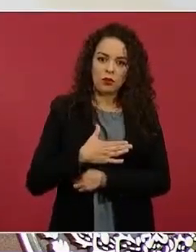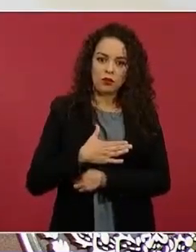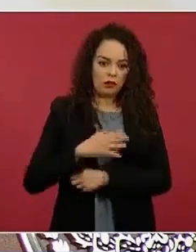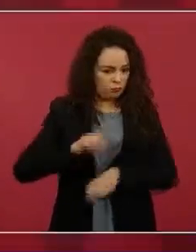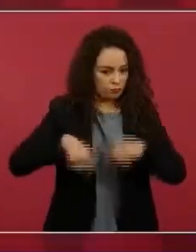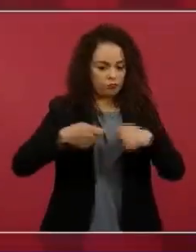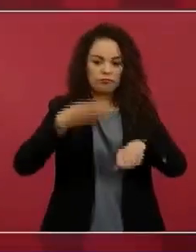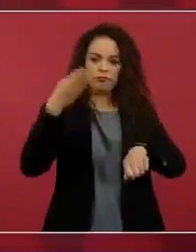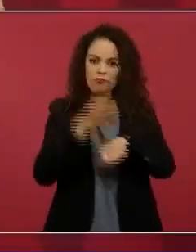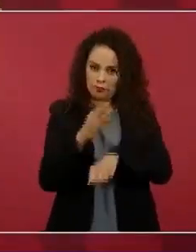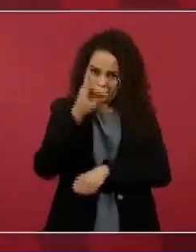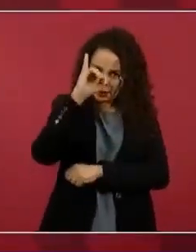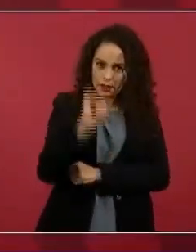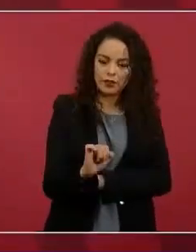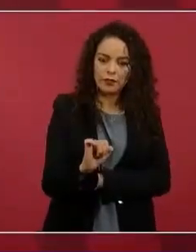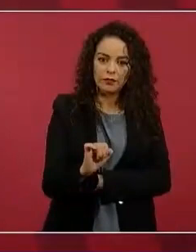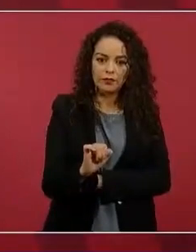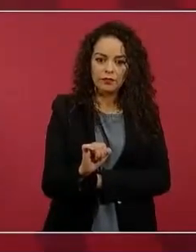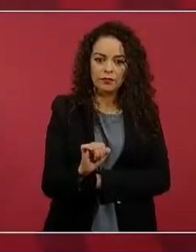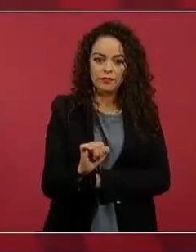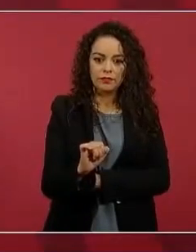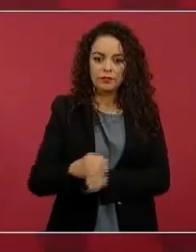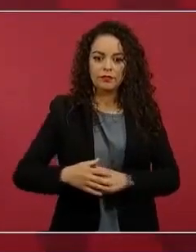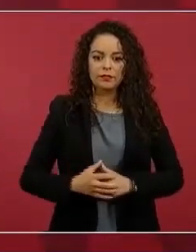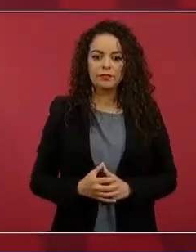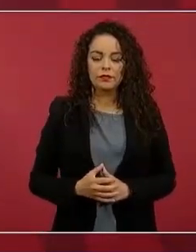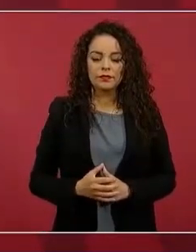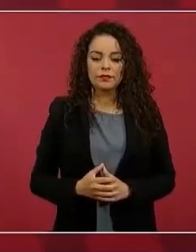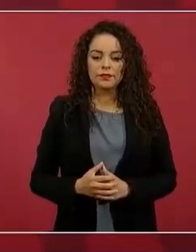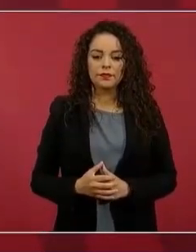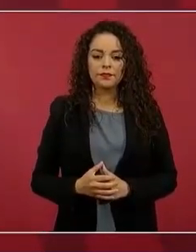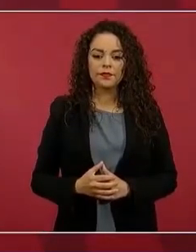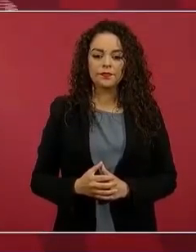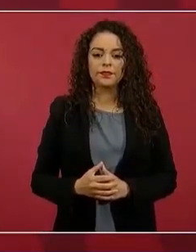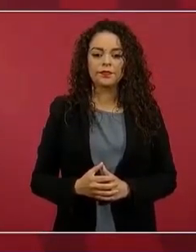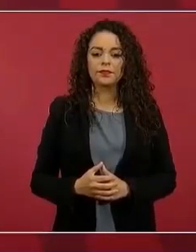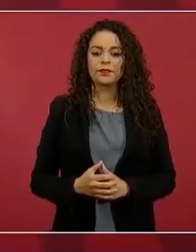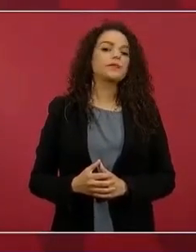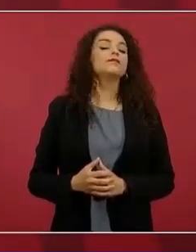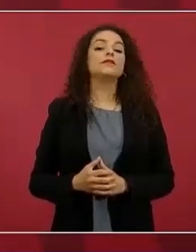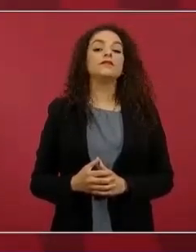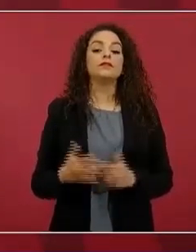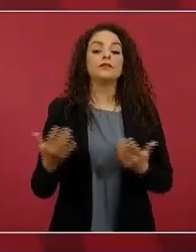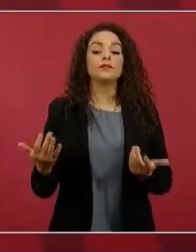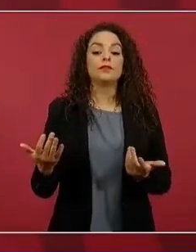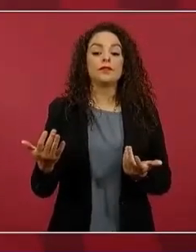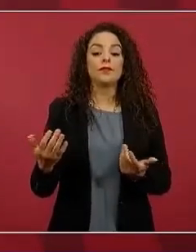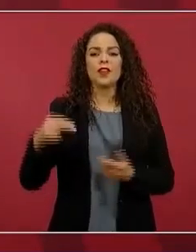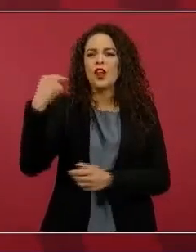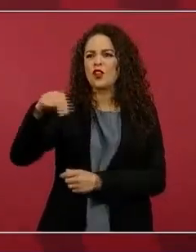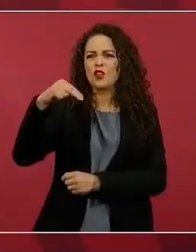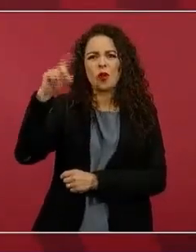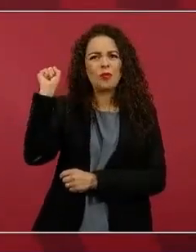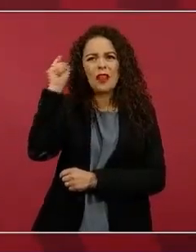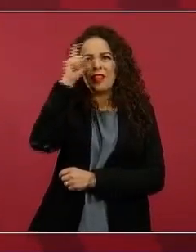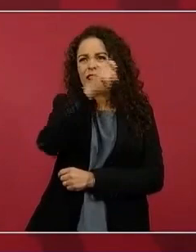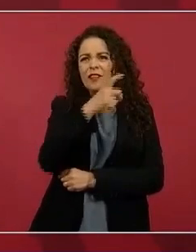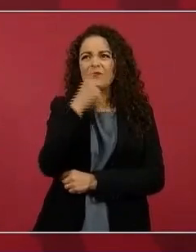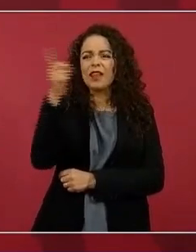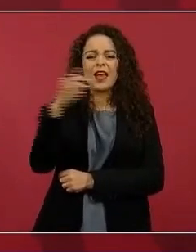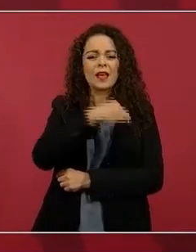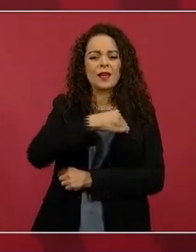del otro municipio, ahora me dicen cómo es el nombre, porque es complicado luego